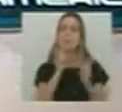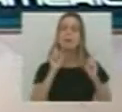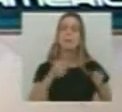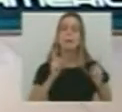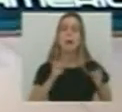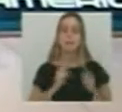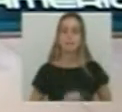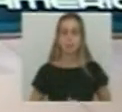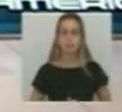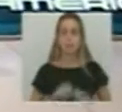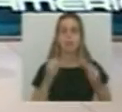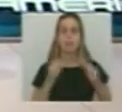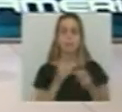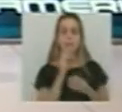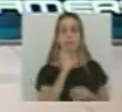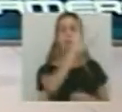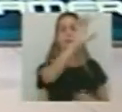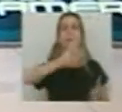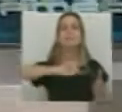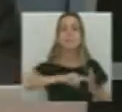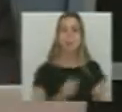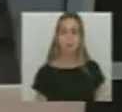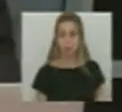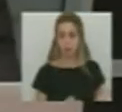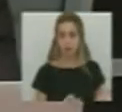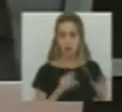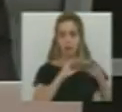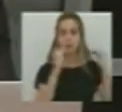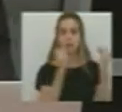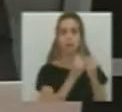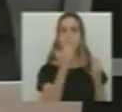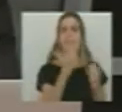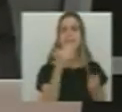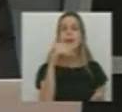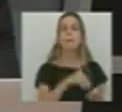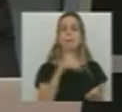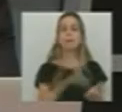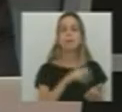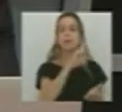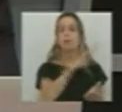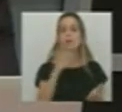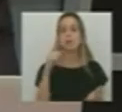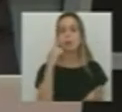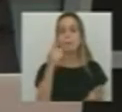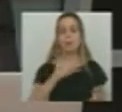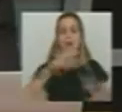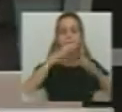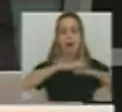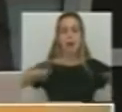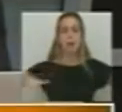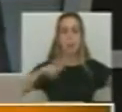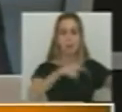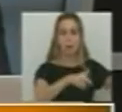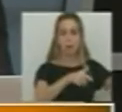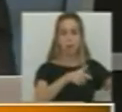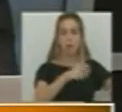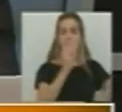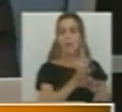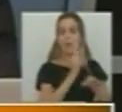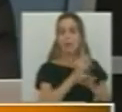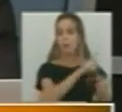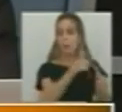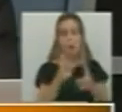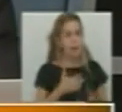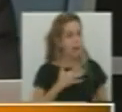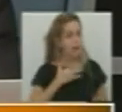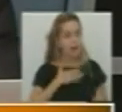Antonio, provincia de Buenos Aires sin clases, son 3.200.000 chicos que lamentablemente siguen sin comenzar las clases. Hoy es el quinto